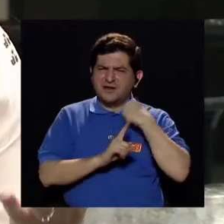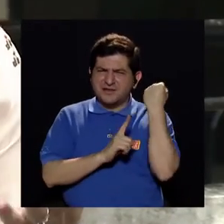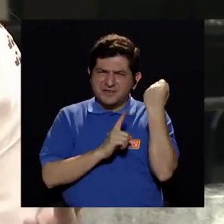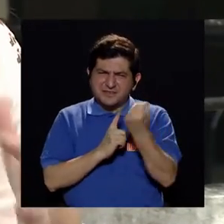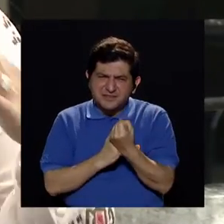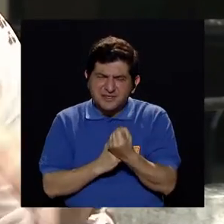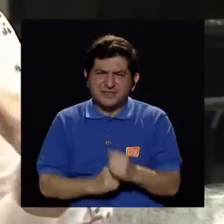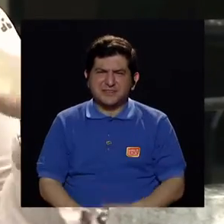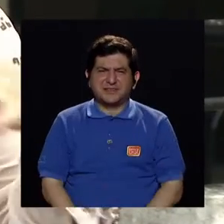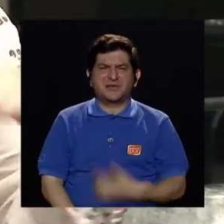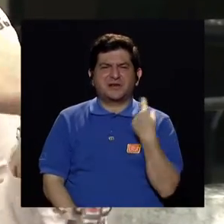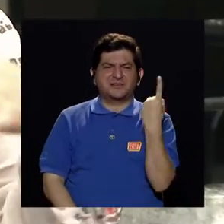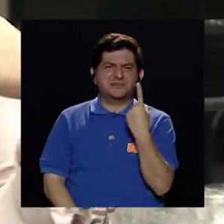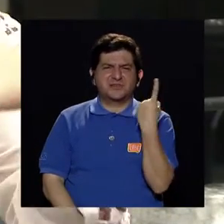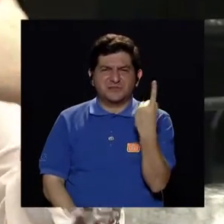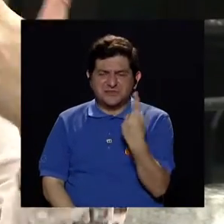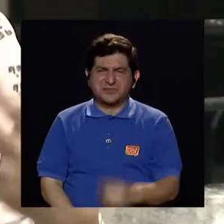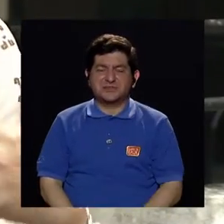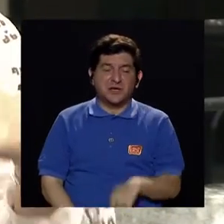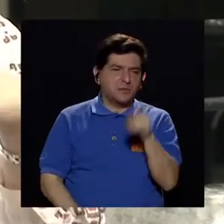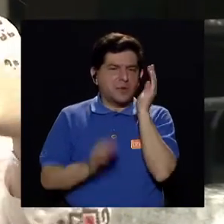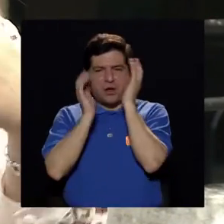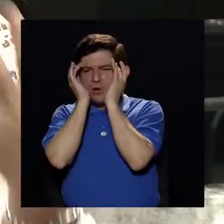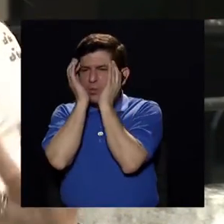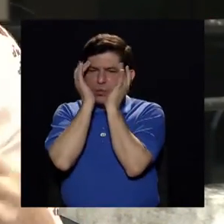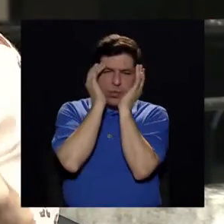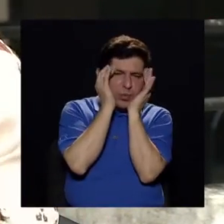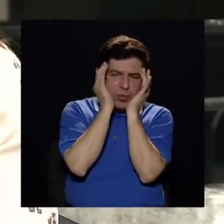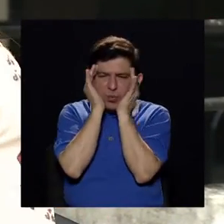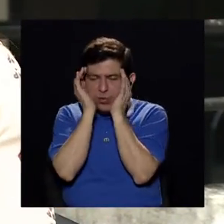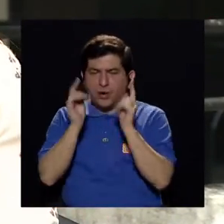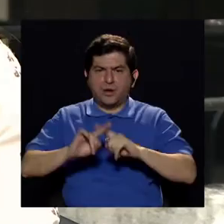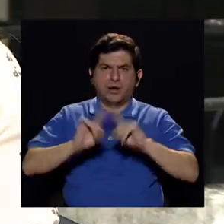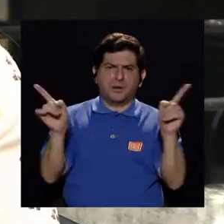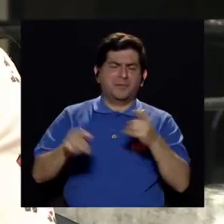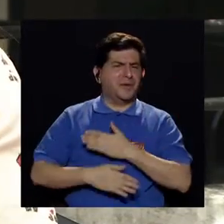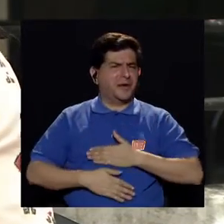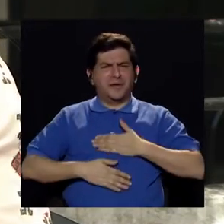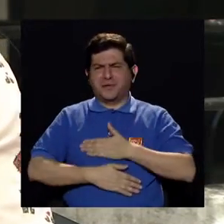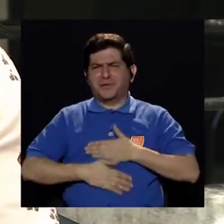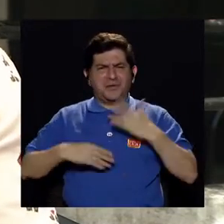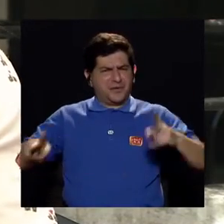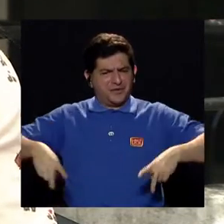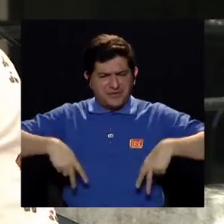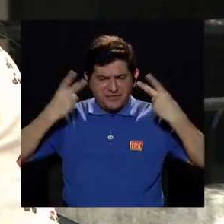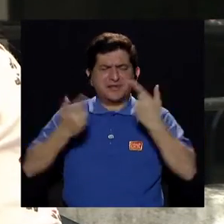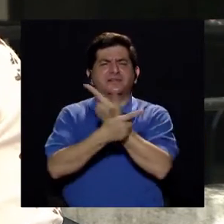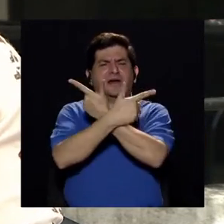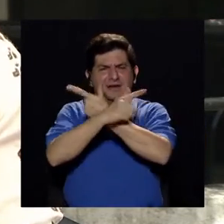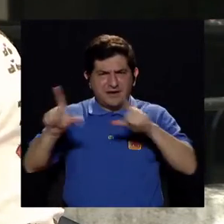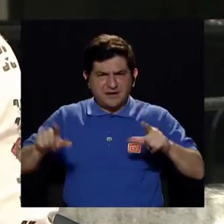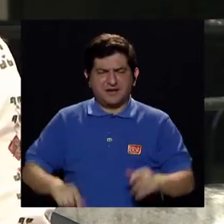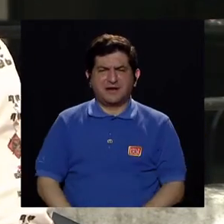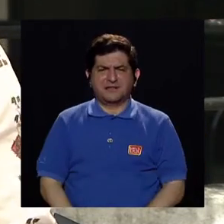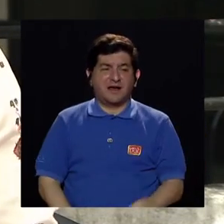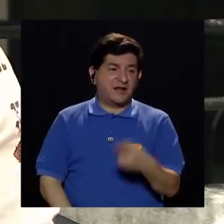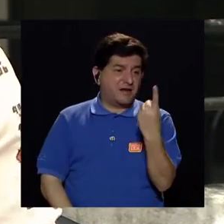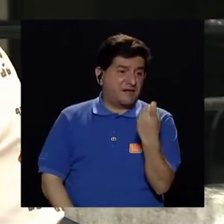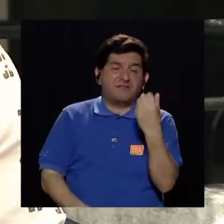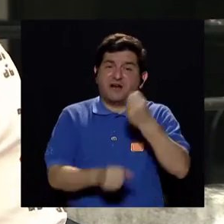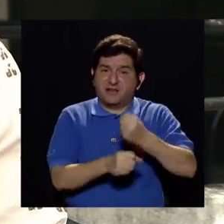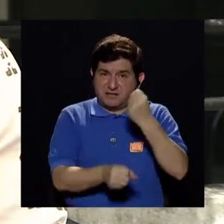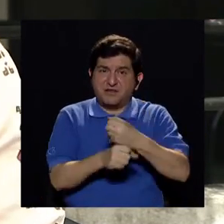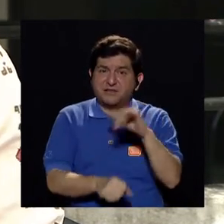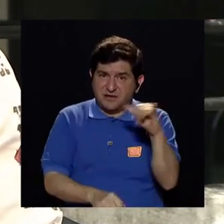permite pues estar siempre viviendo en zozobra, viviendo eso, pero no disfrutar esa vida y esa libertad, tanto desempleo que también